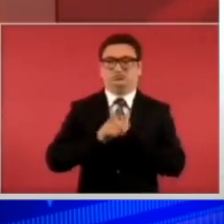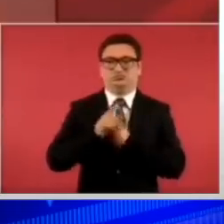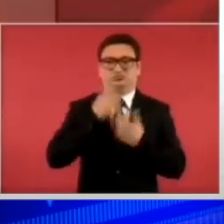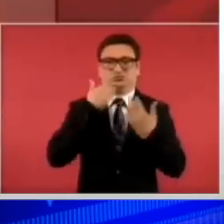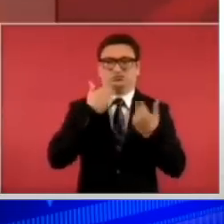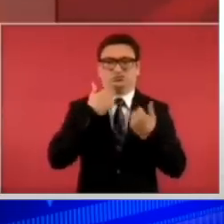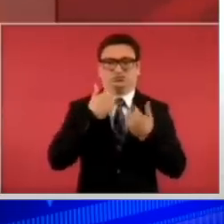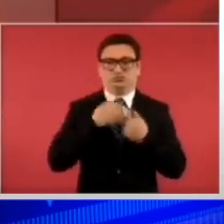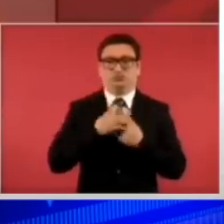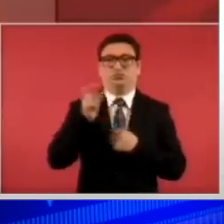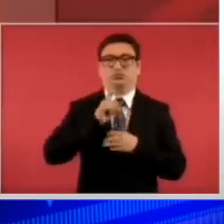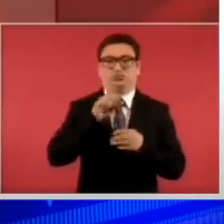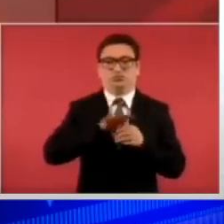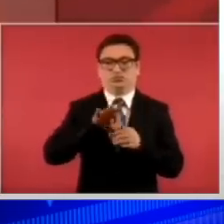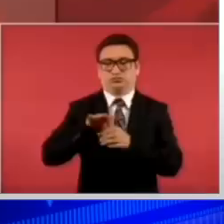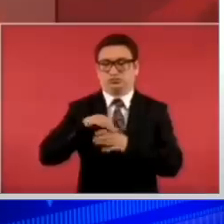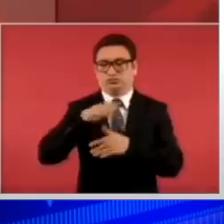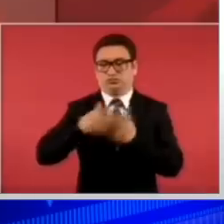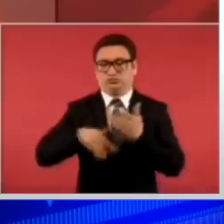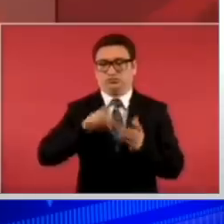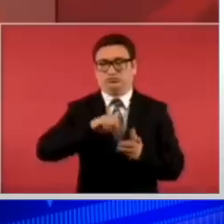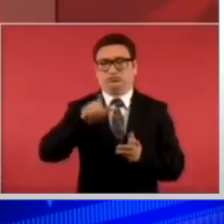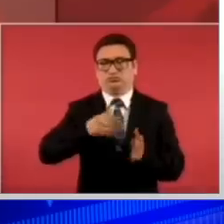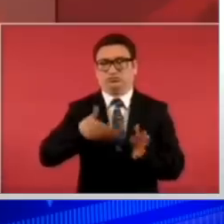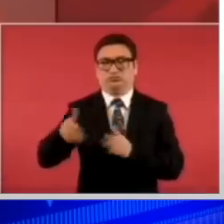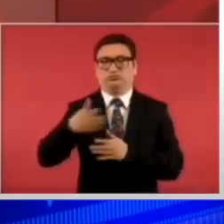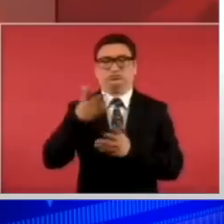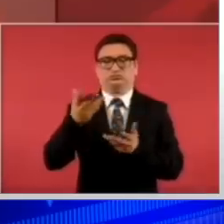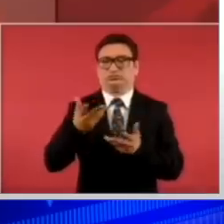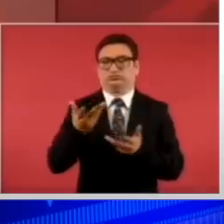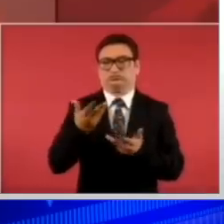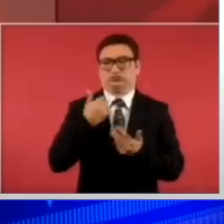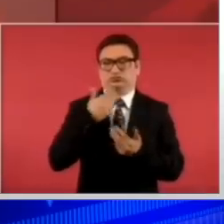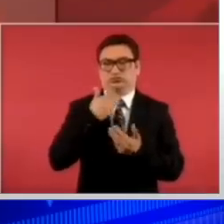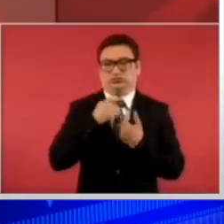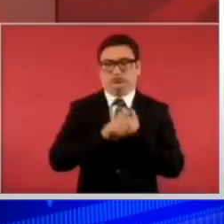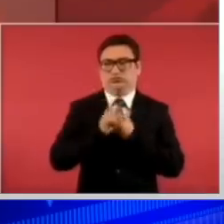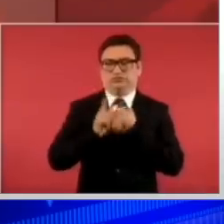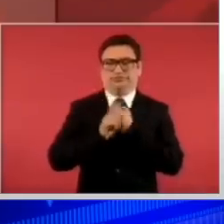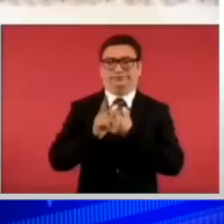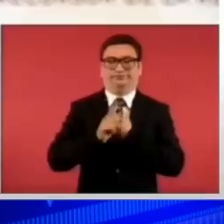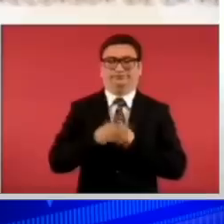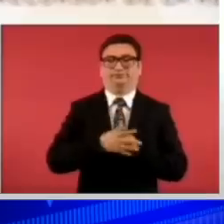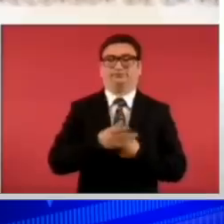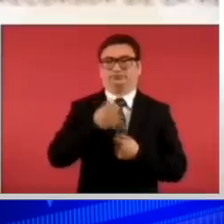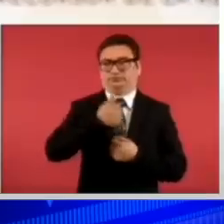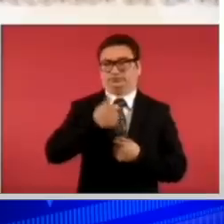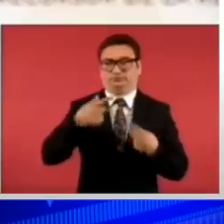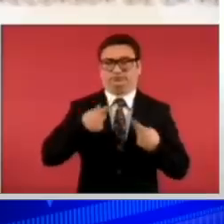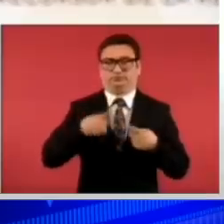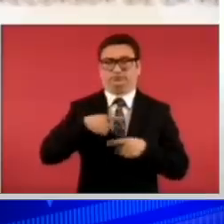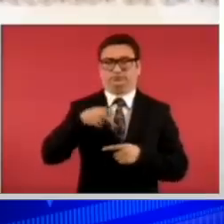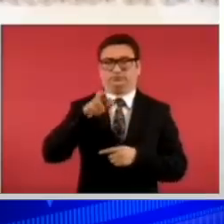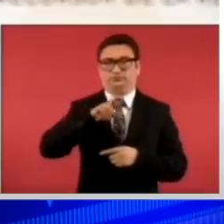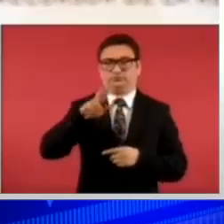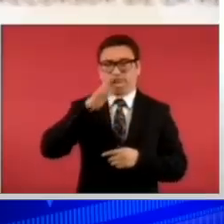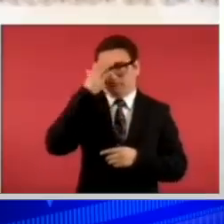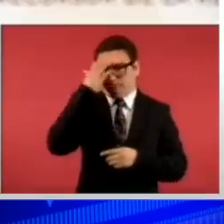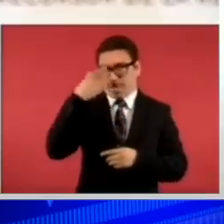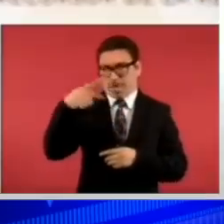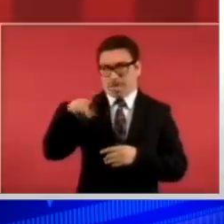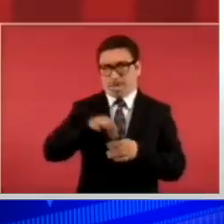voz electoral y que se reconoció el voto de los